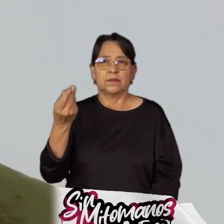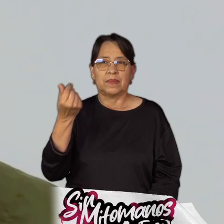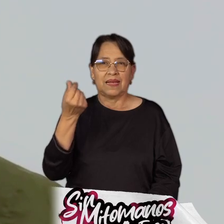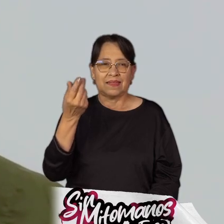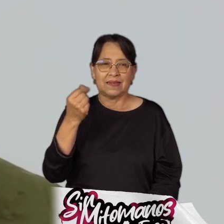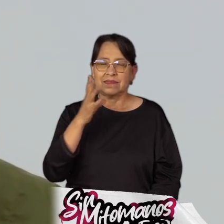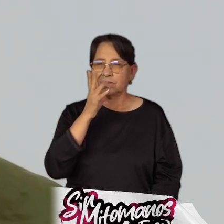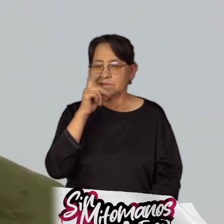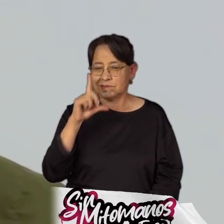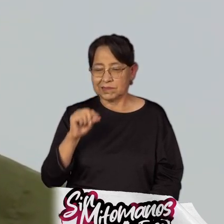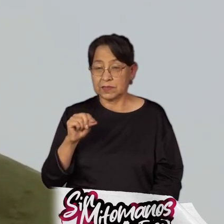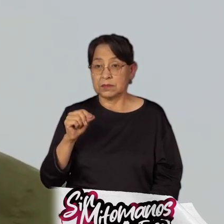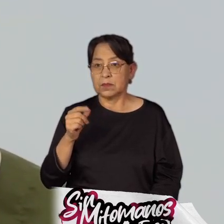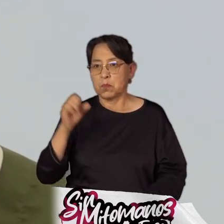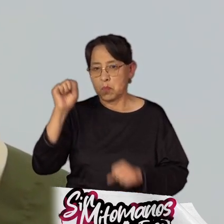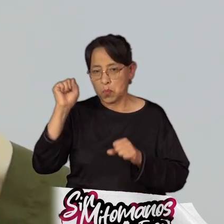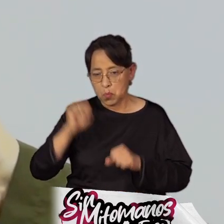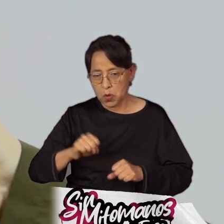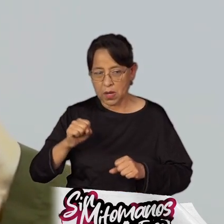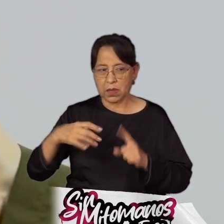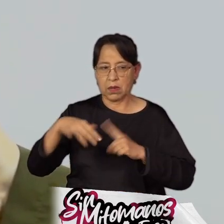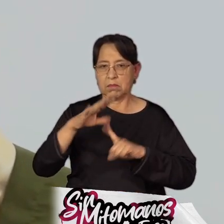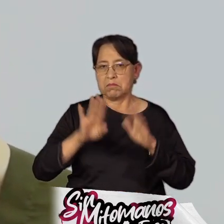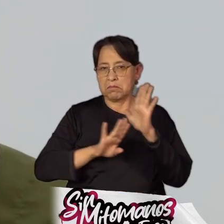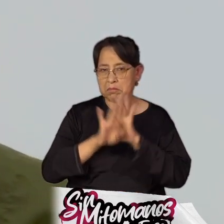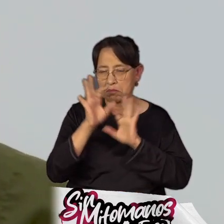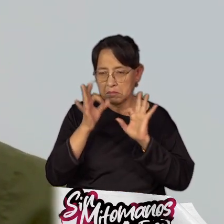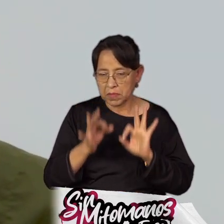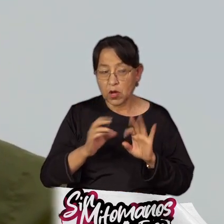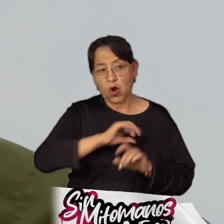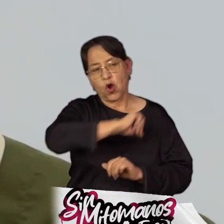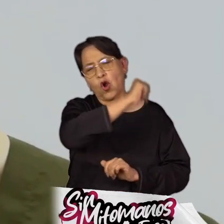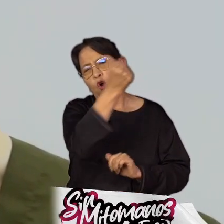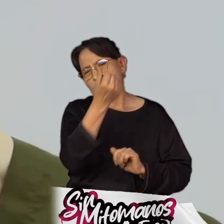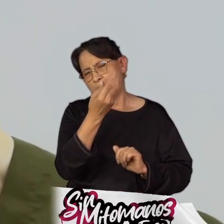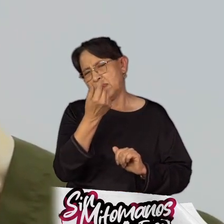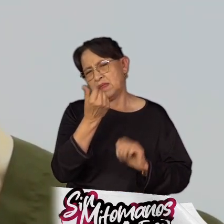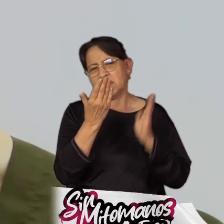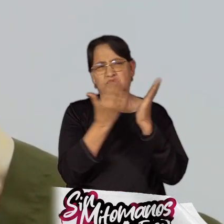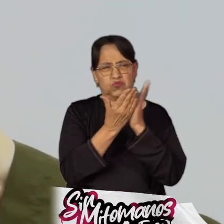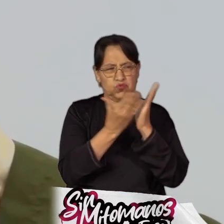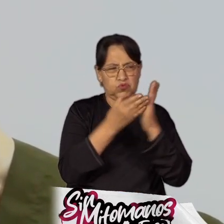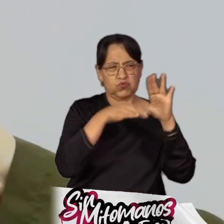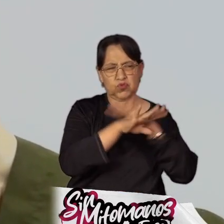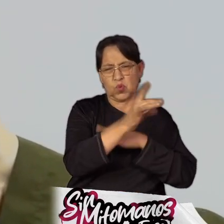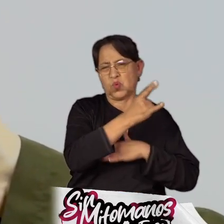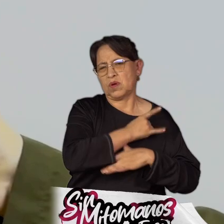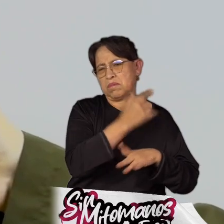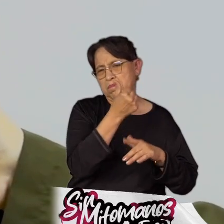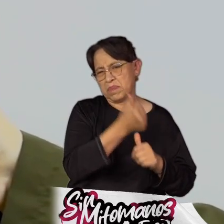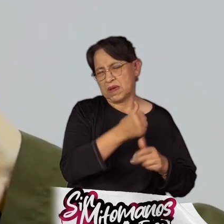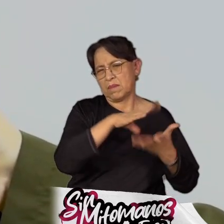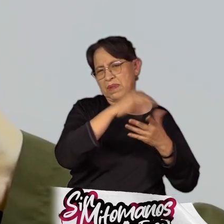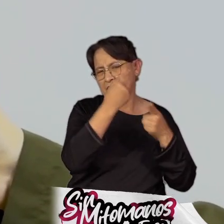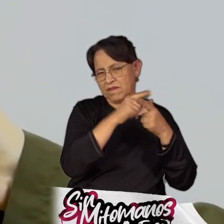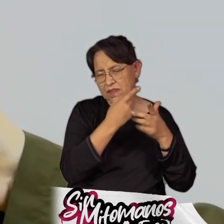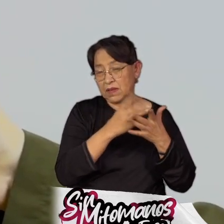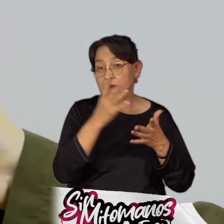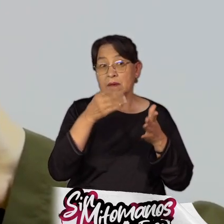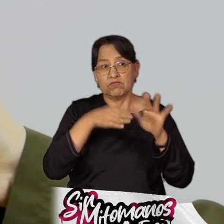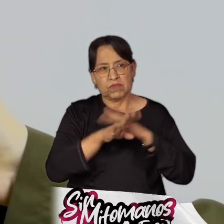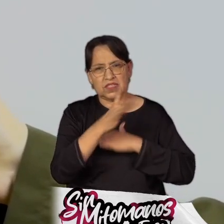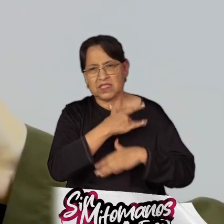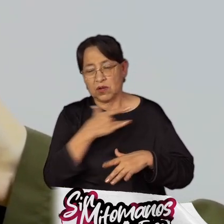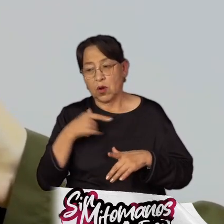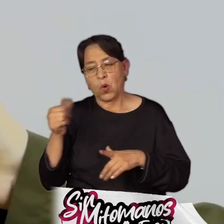pues obviamente no se va a desarrollar en el mismo entorno de una persona con altos recursos, no va a entrar a las mismas universidades, no va a tener el mismo acceso a la